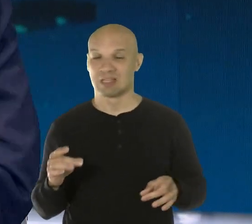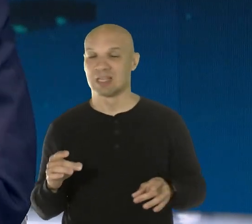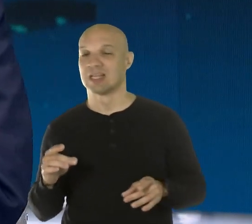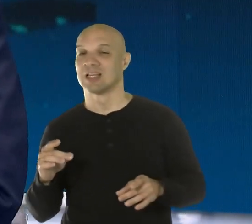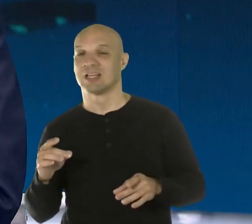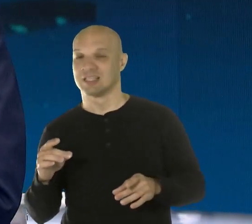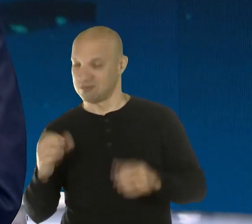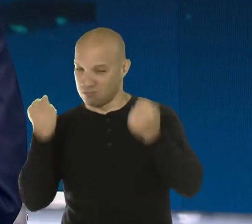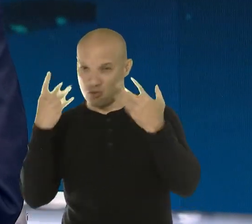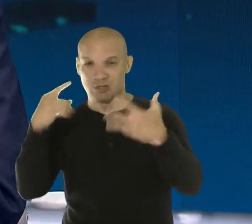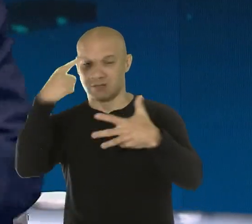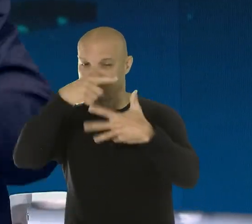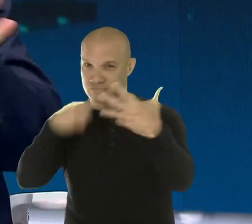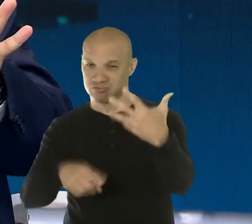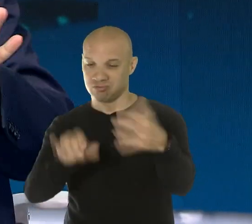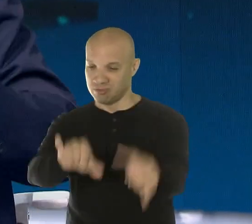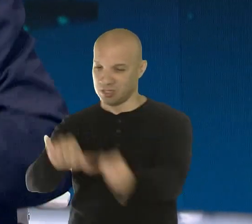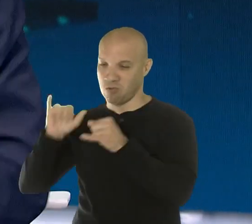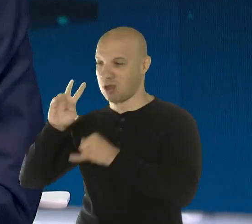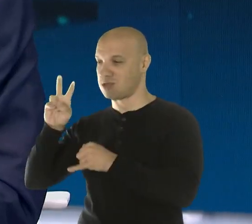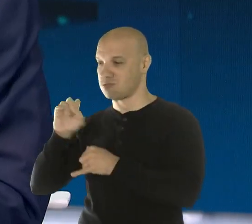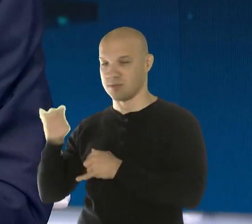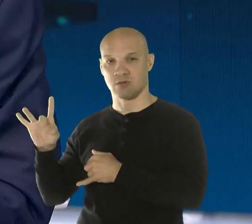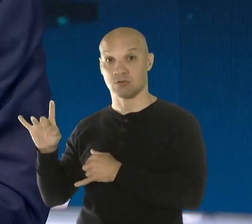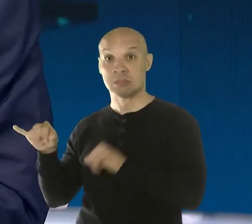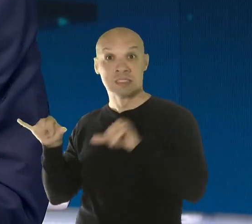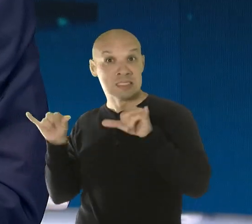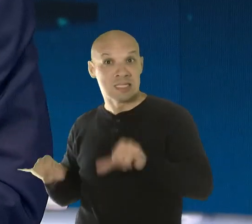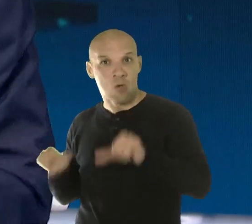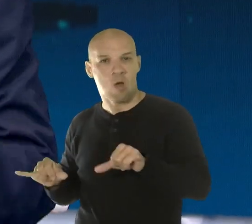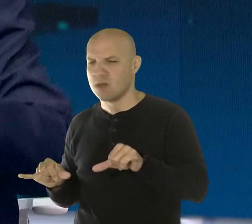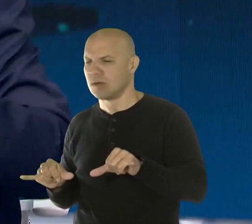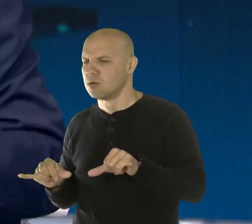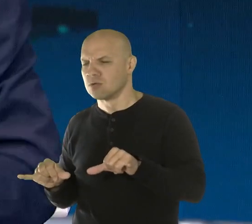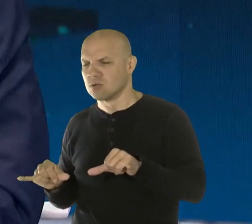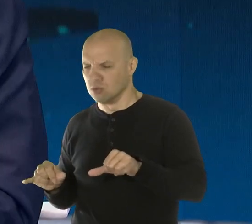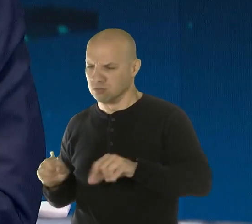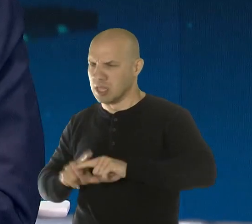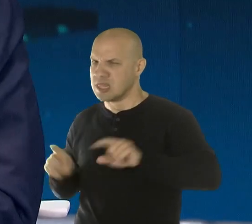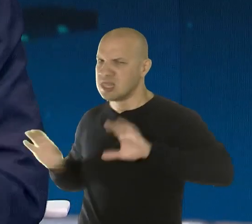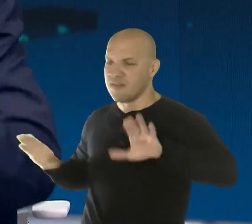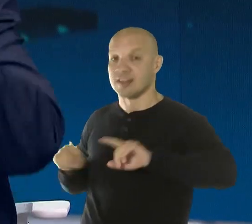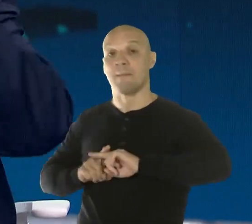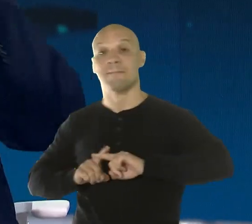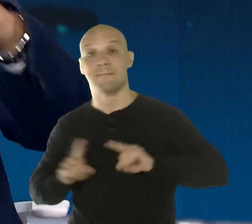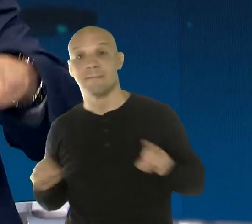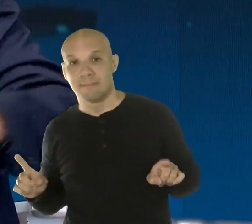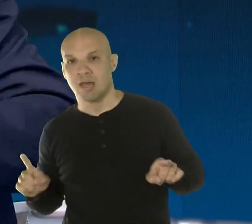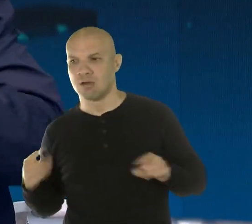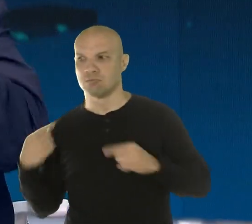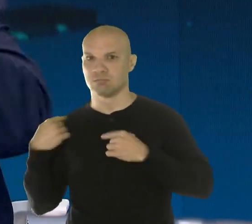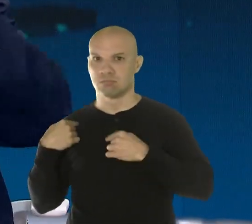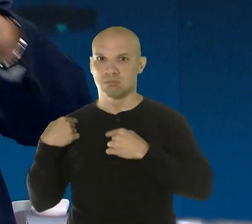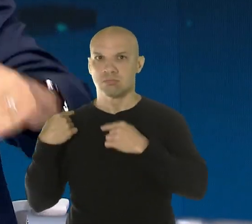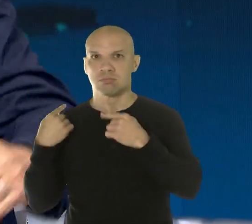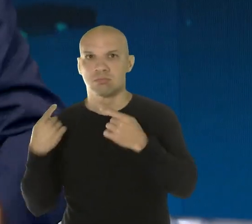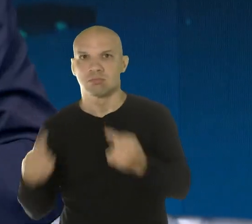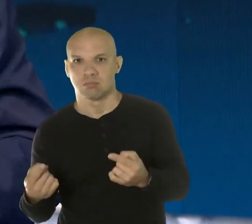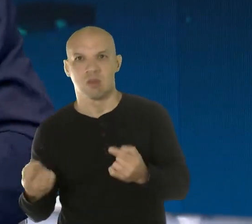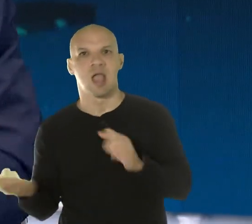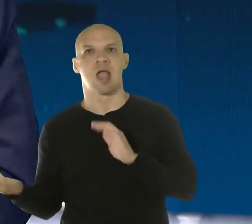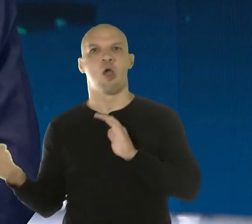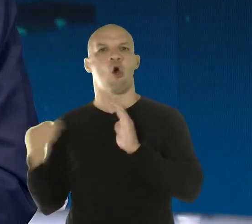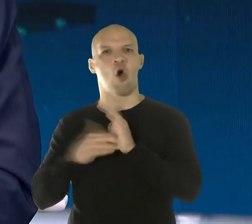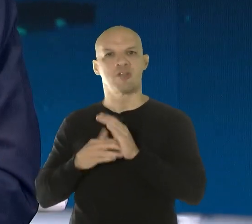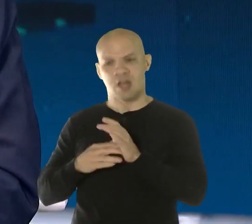al 2008, no igual, porque hay que establecer los 2008, la diferencia, pero hasta cierto punto rima la historia otra